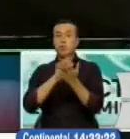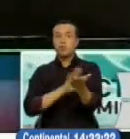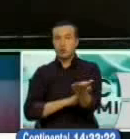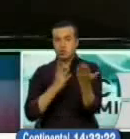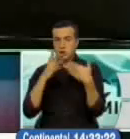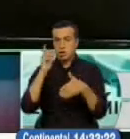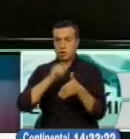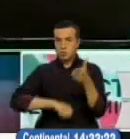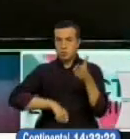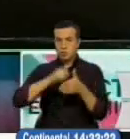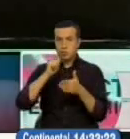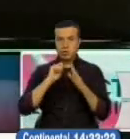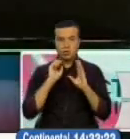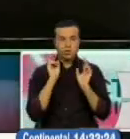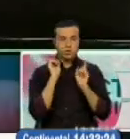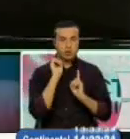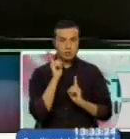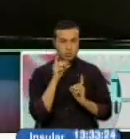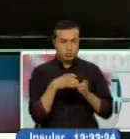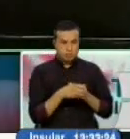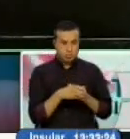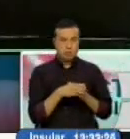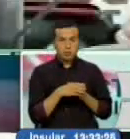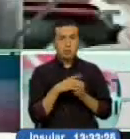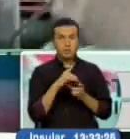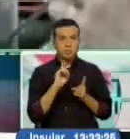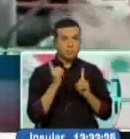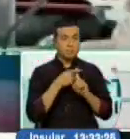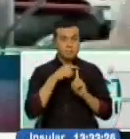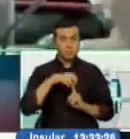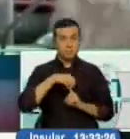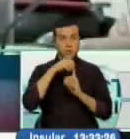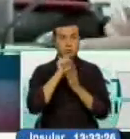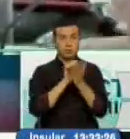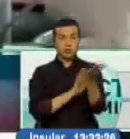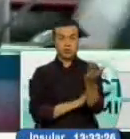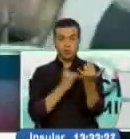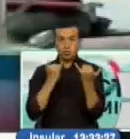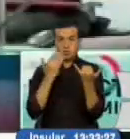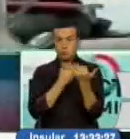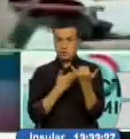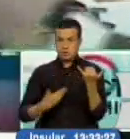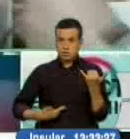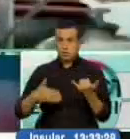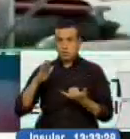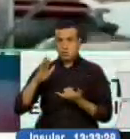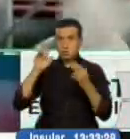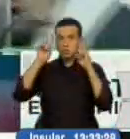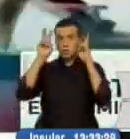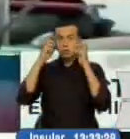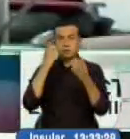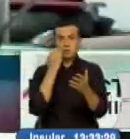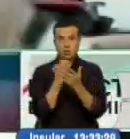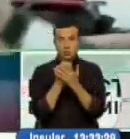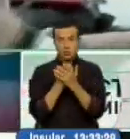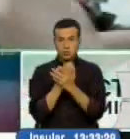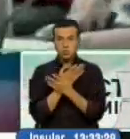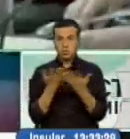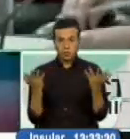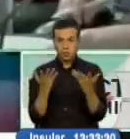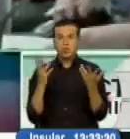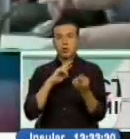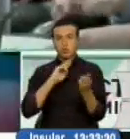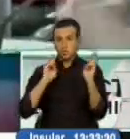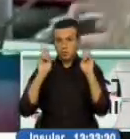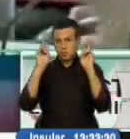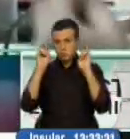fue aprobado por la Cámara de Diputados y es uno de los principales proyectos del actual gobierno en política económica, junto con la